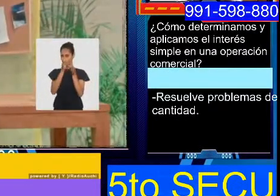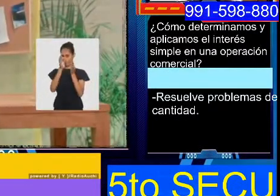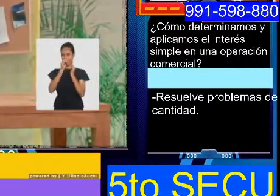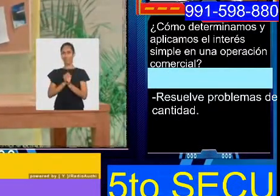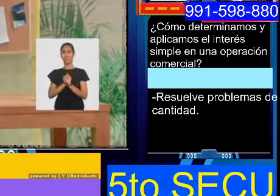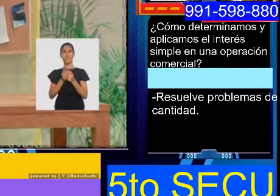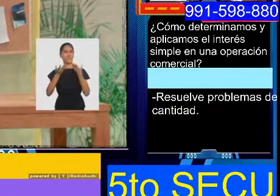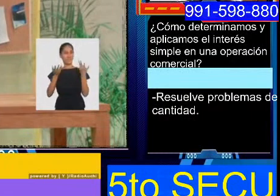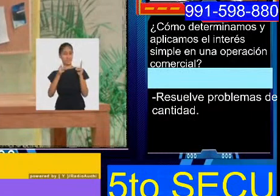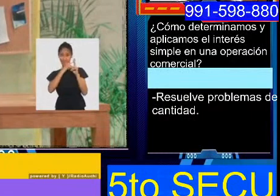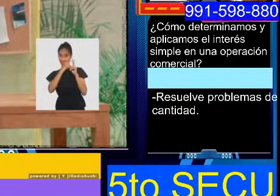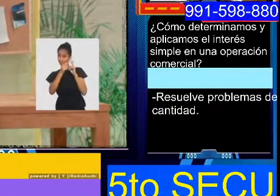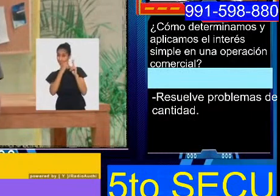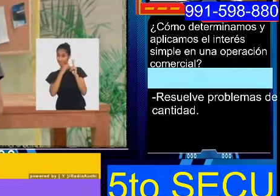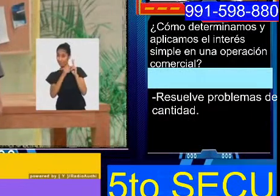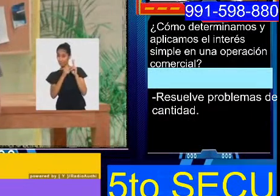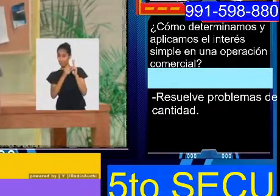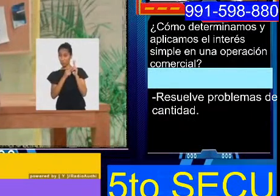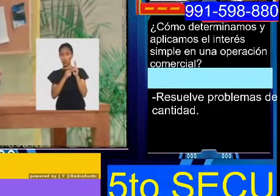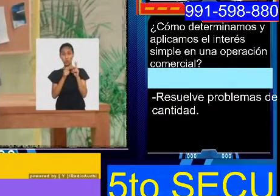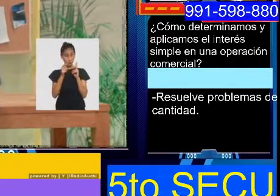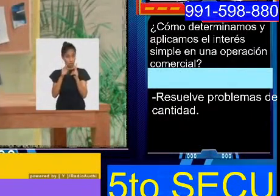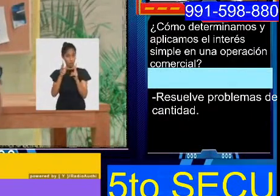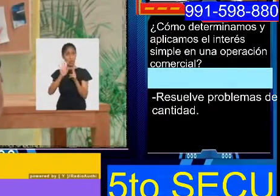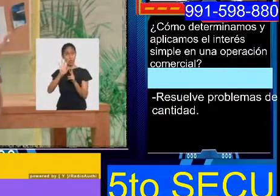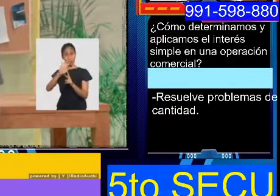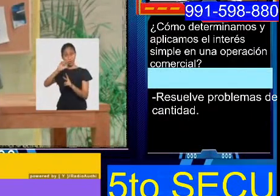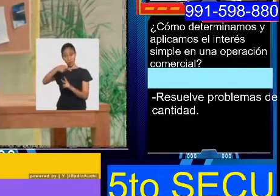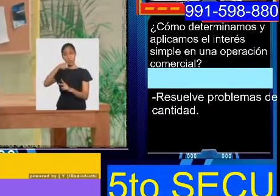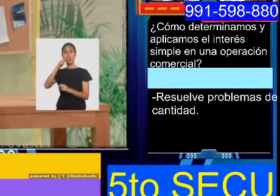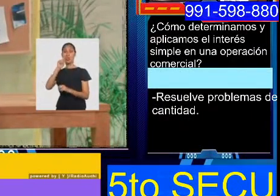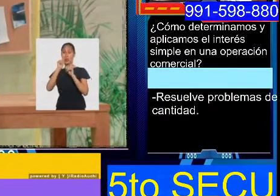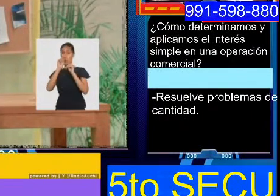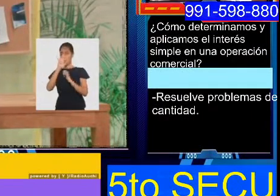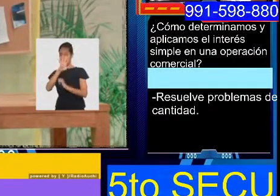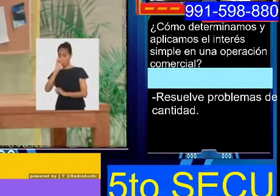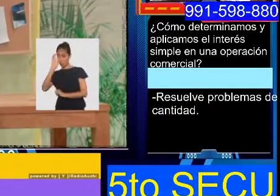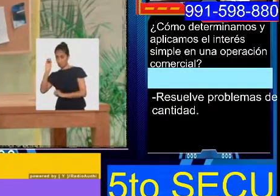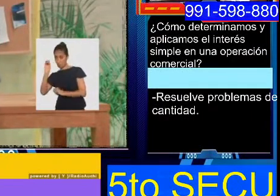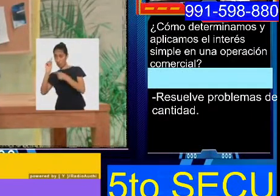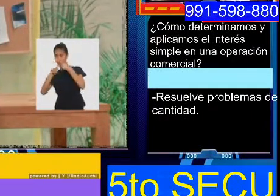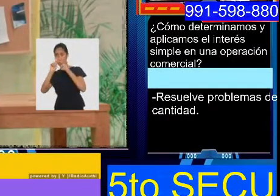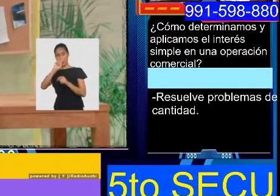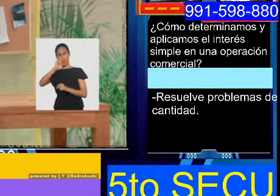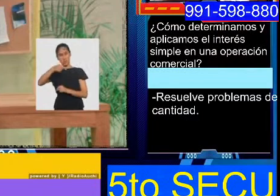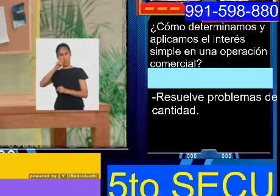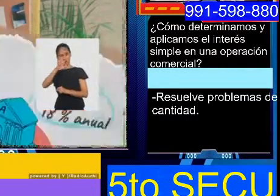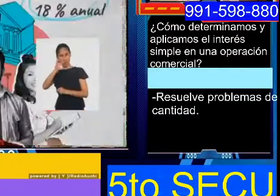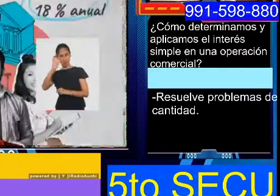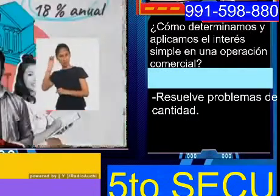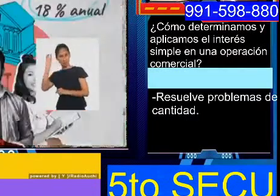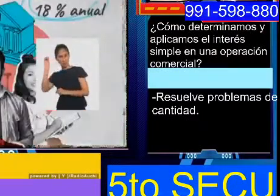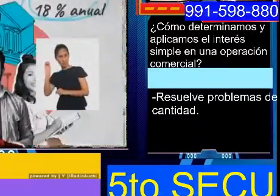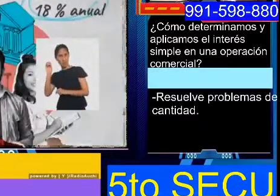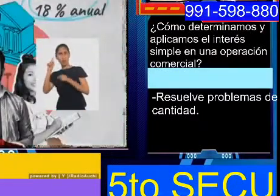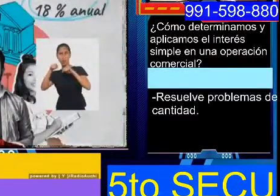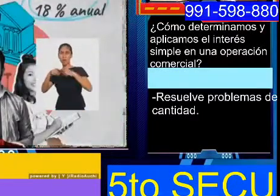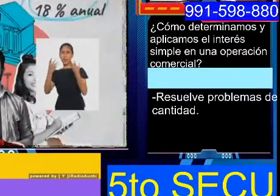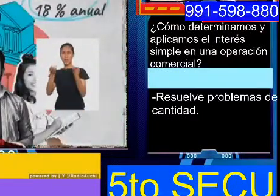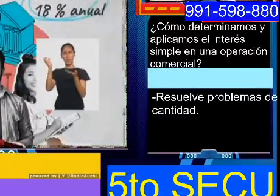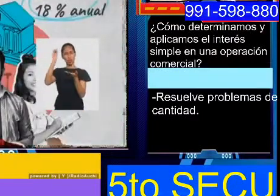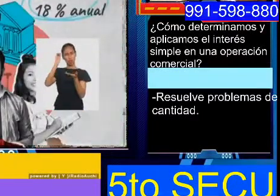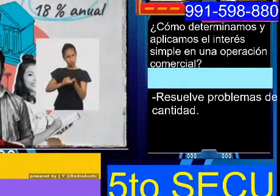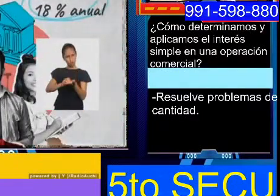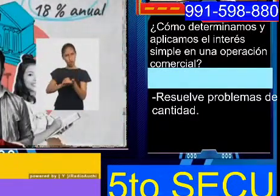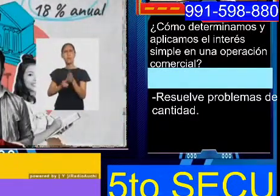situación. Resulta que ellos, al terminar de pagar esos 5.000 más 1.500 de intereses que le prestó su hermano, ahora quieren volver